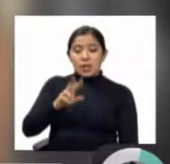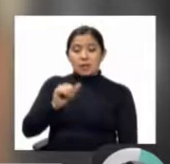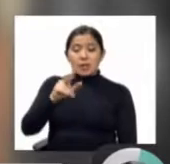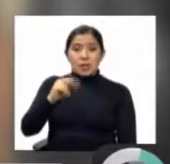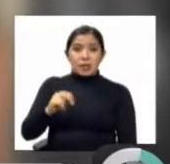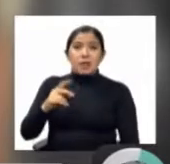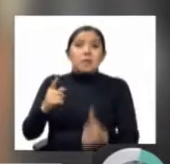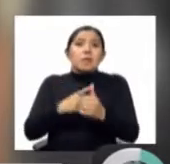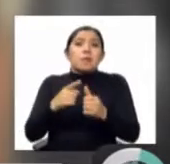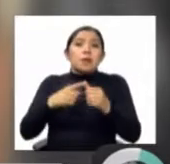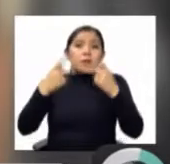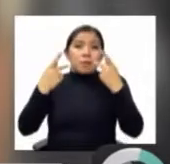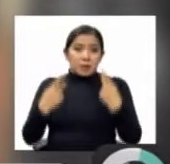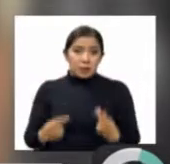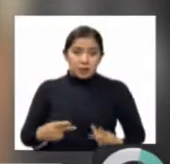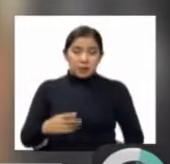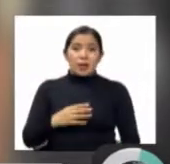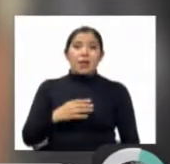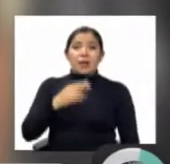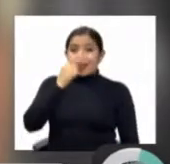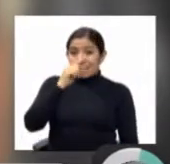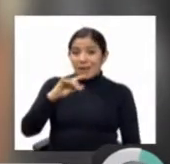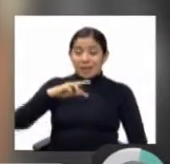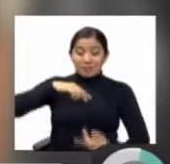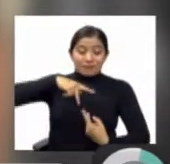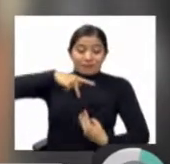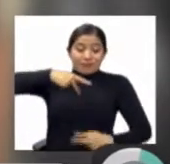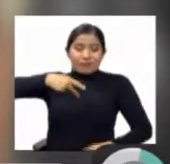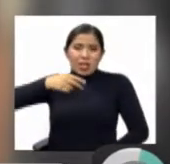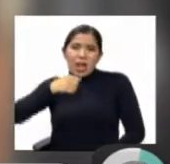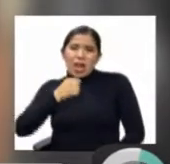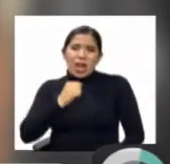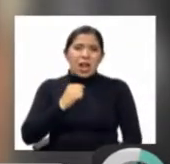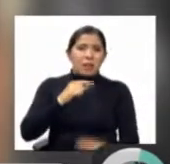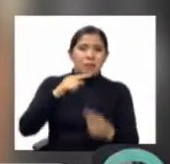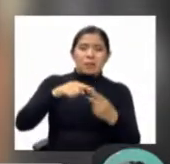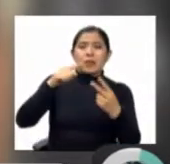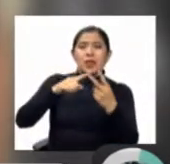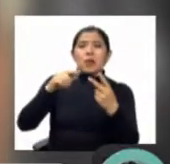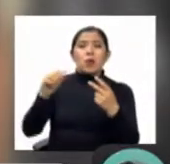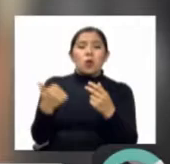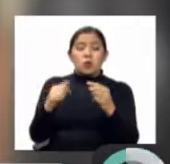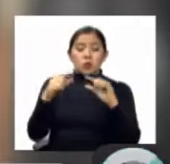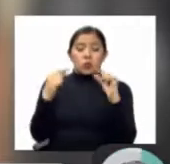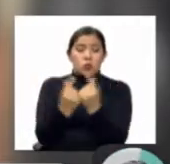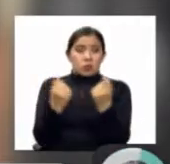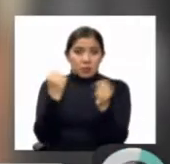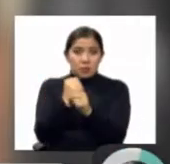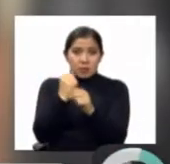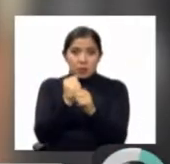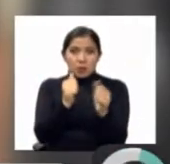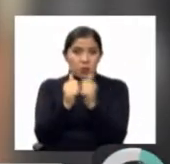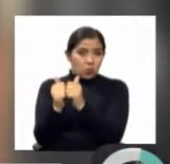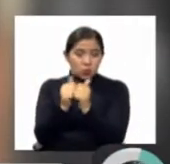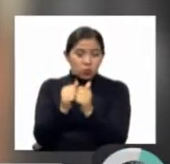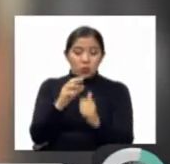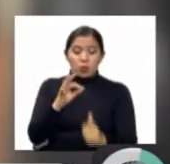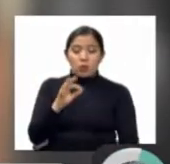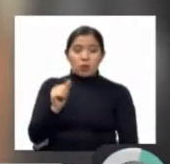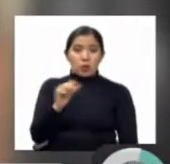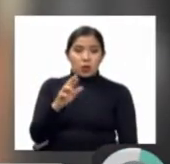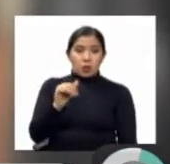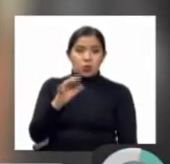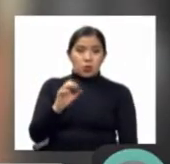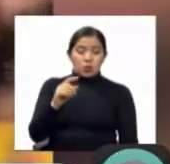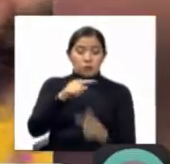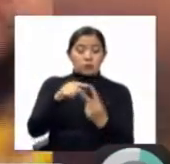trap declarado homosexual, y de Richard Baez, quien formaba parte del equipo de trabajo del exponente de género urbano Farruko, abrieron una ola